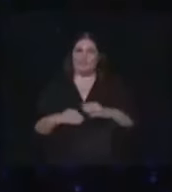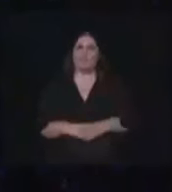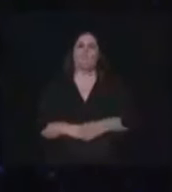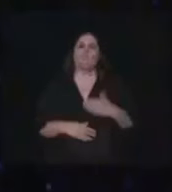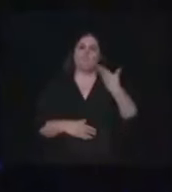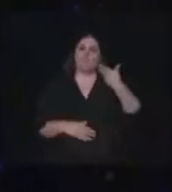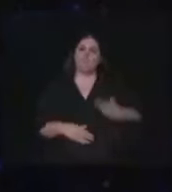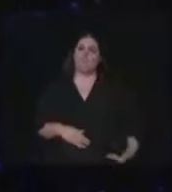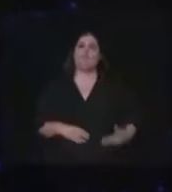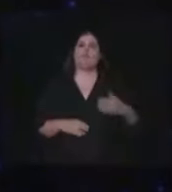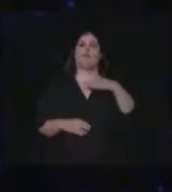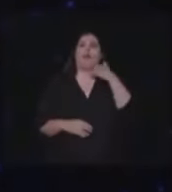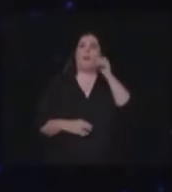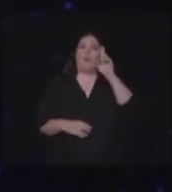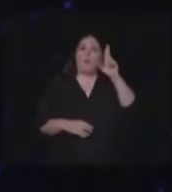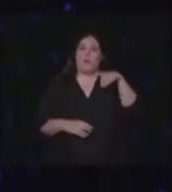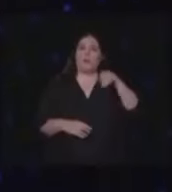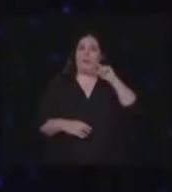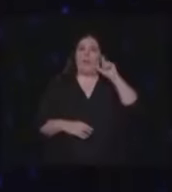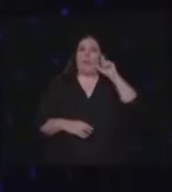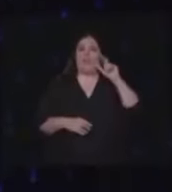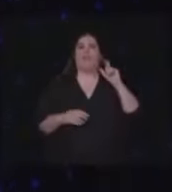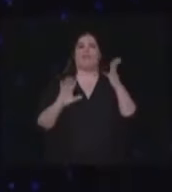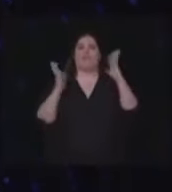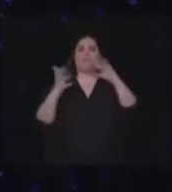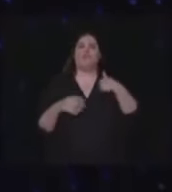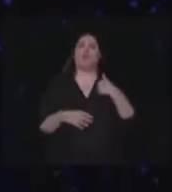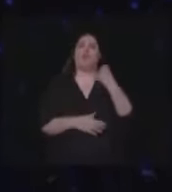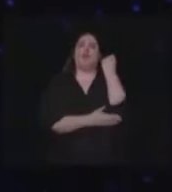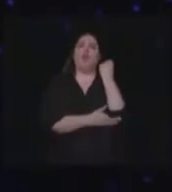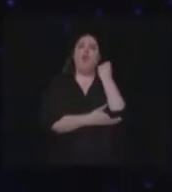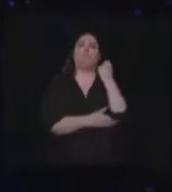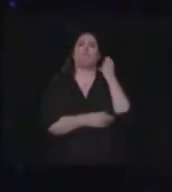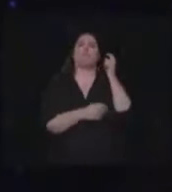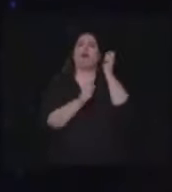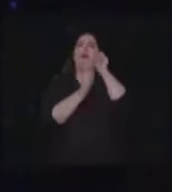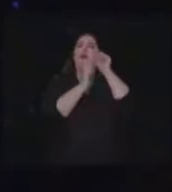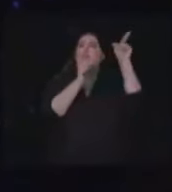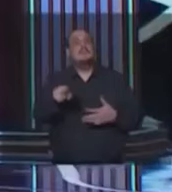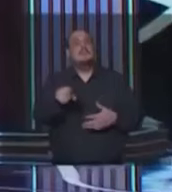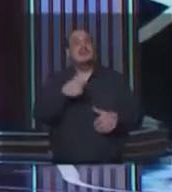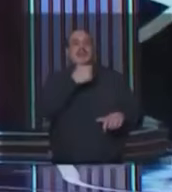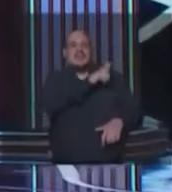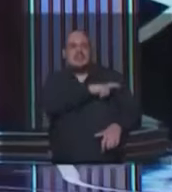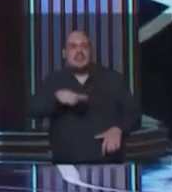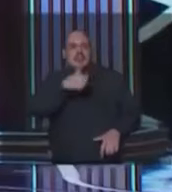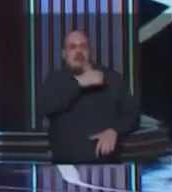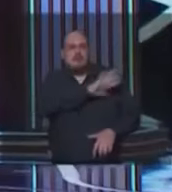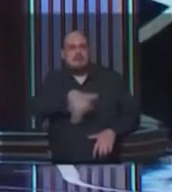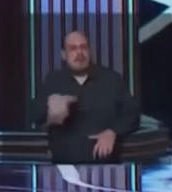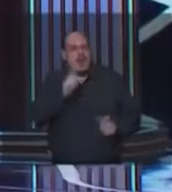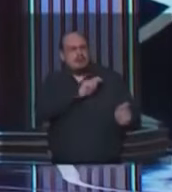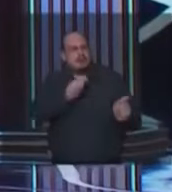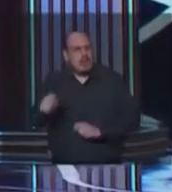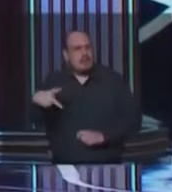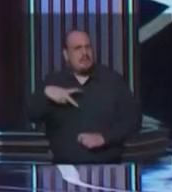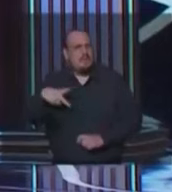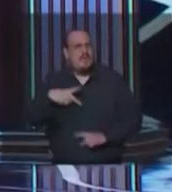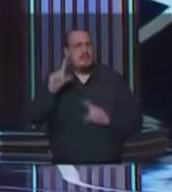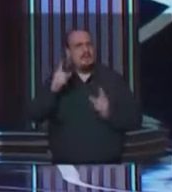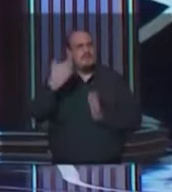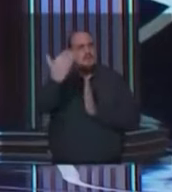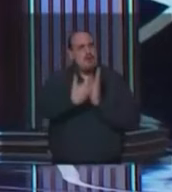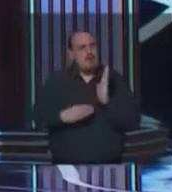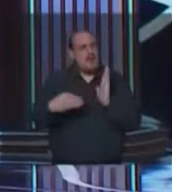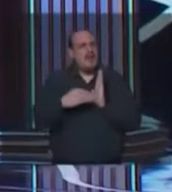y el dirigente libertario Javier Milei cruzaron acusaciones en la noche del domingo en busca de atraer los últimos votos en la